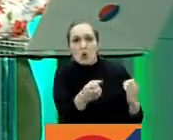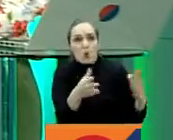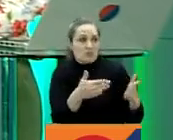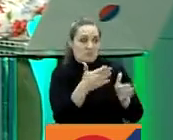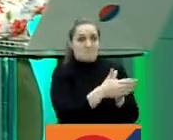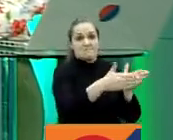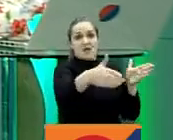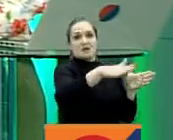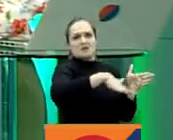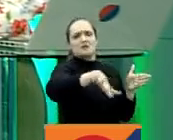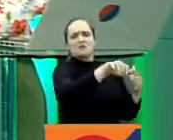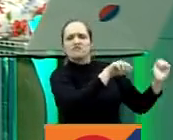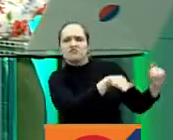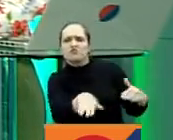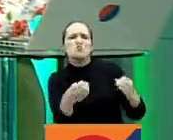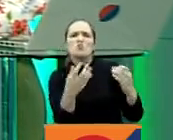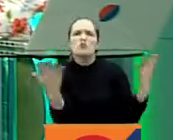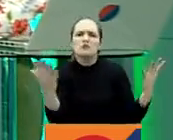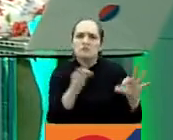importante corredor vial?